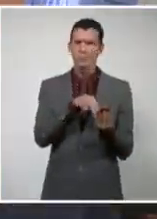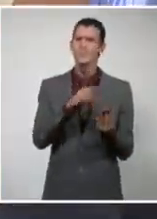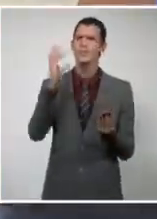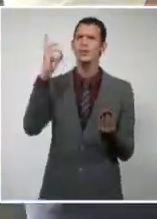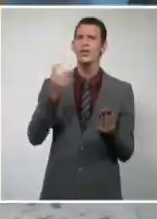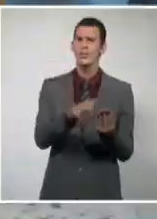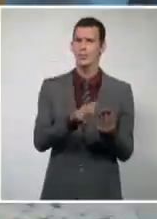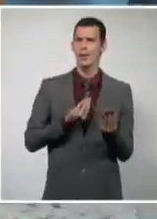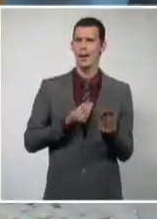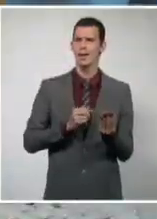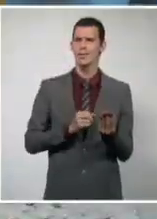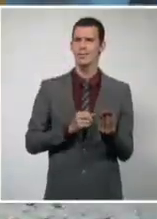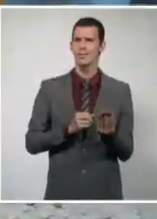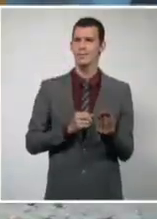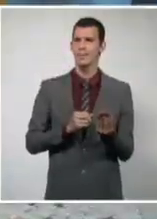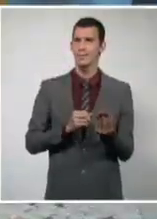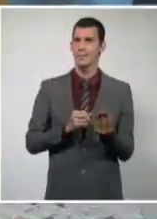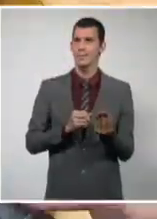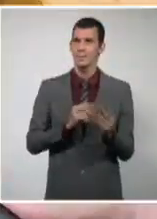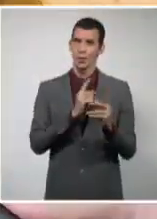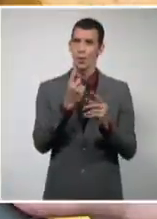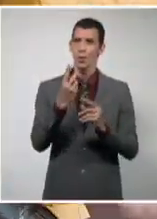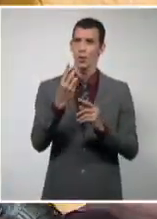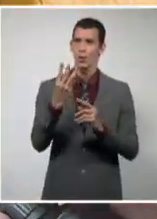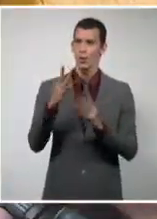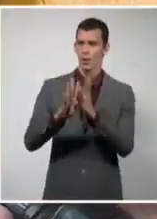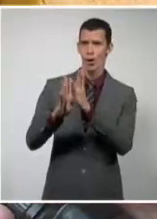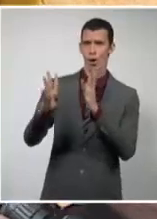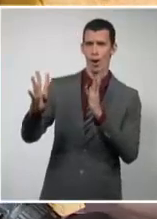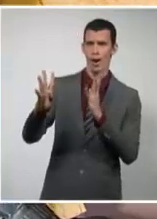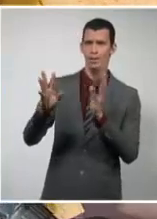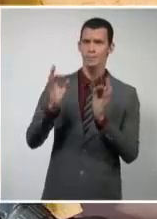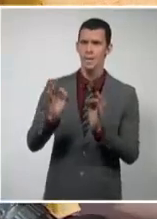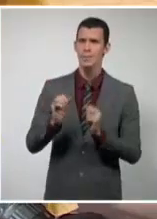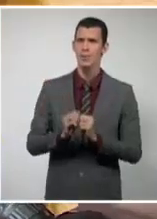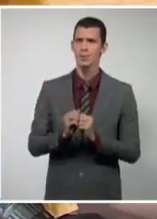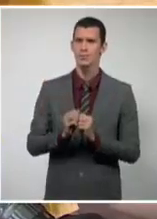el civismo y la disciplina. Las mismas compradoras,